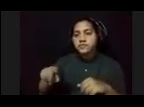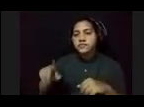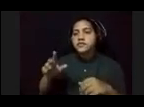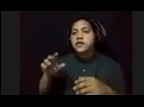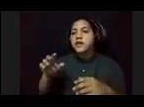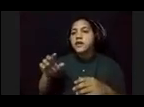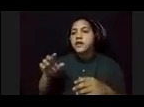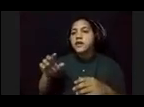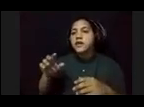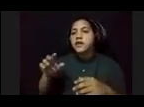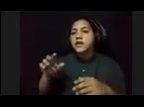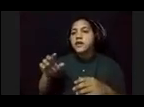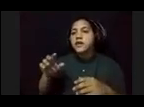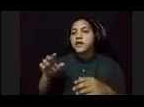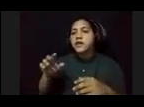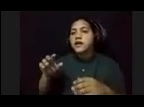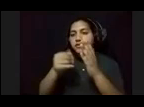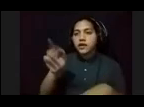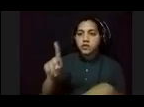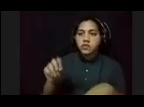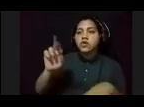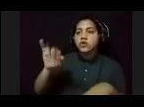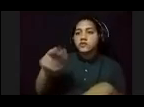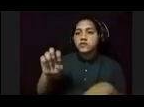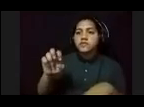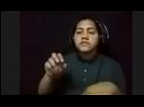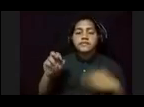Cruz y el artista Arnaldo Roche. Este fue el